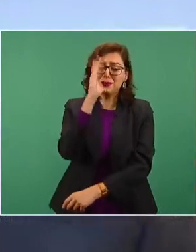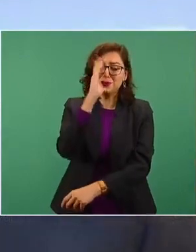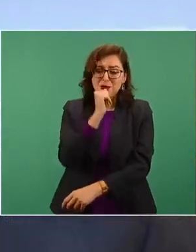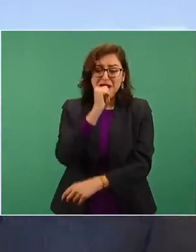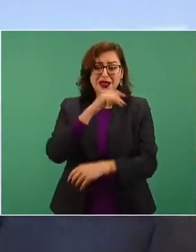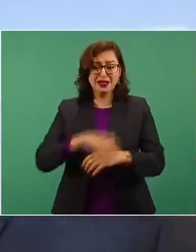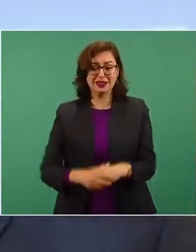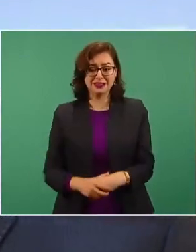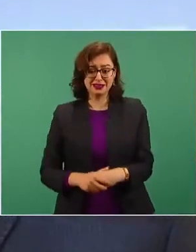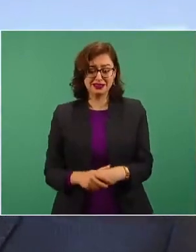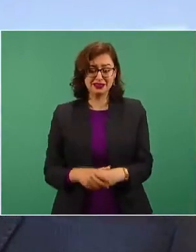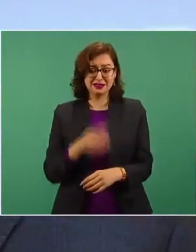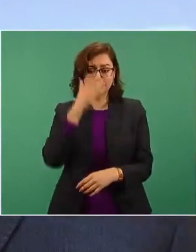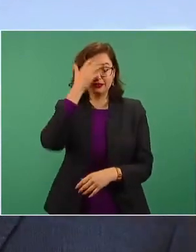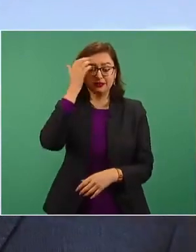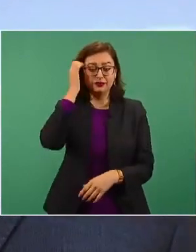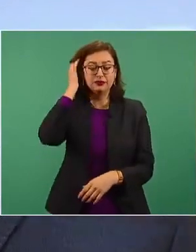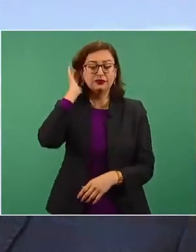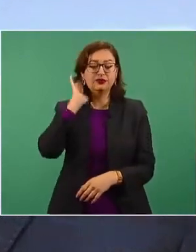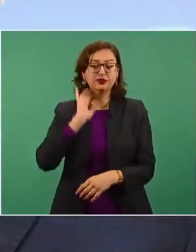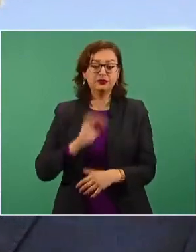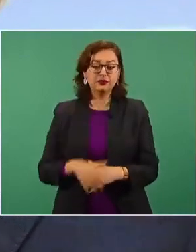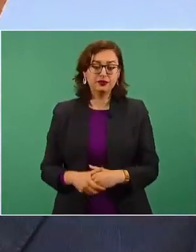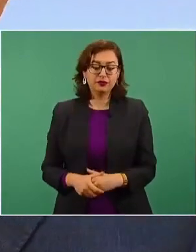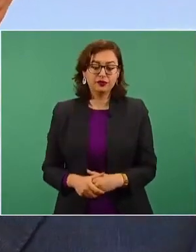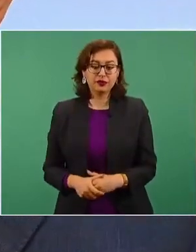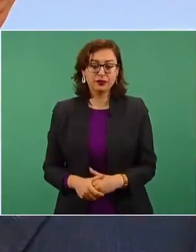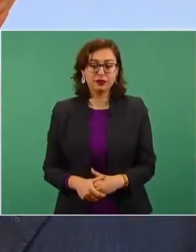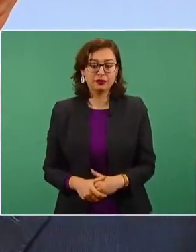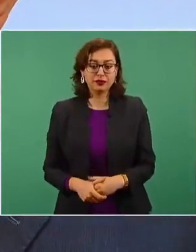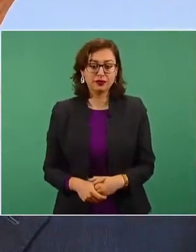Está demostrado de que